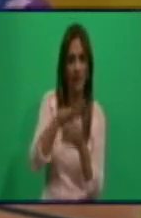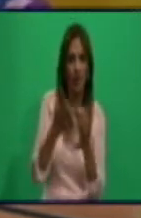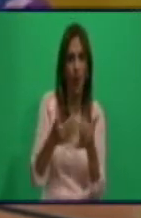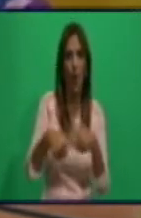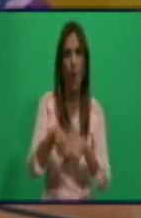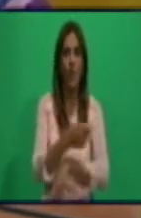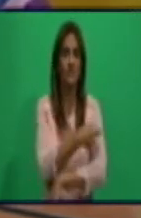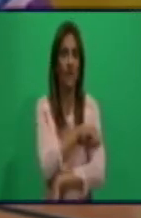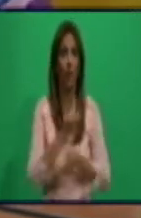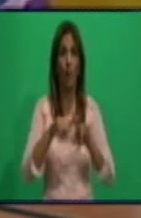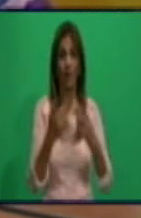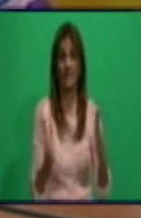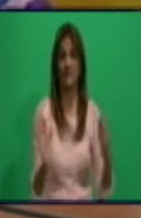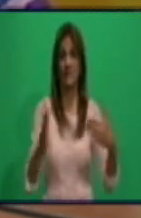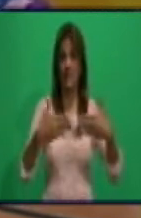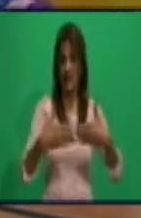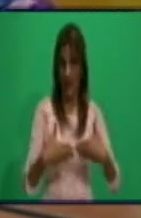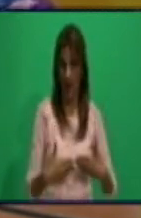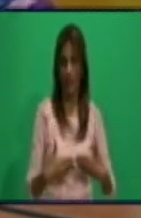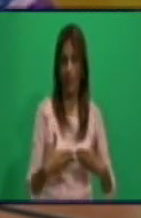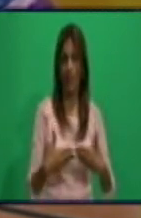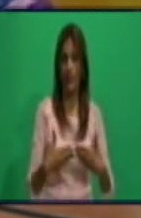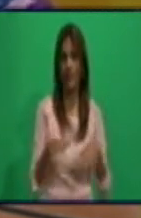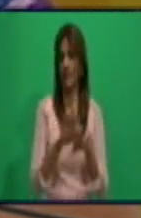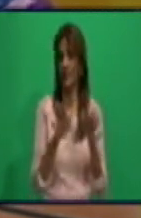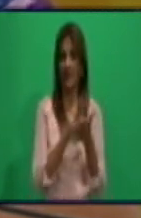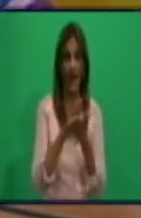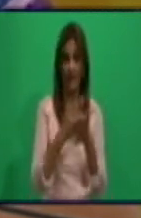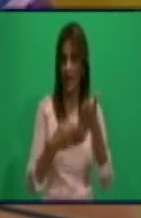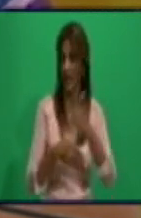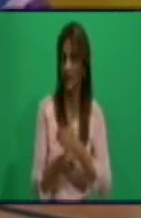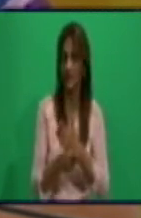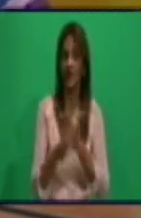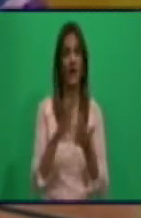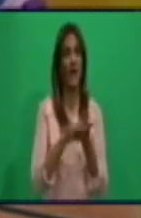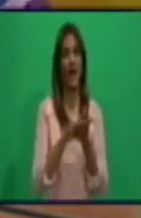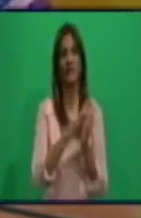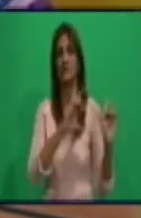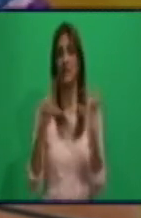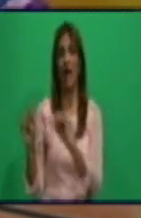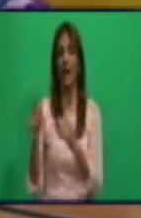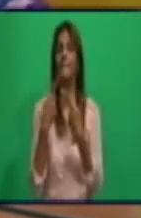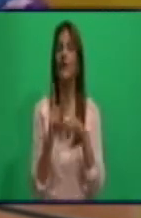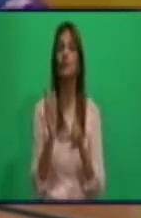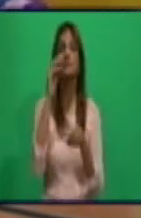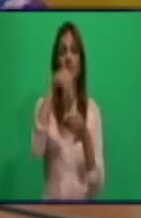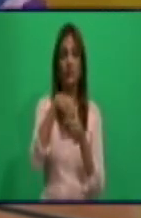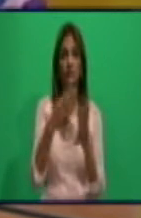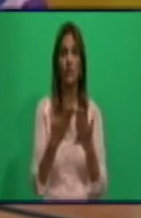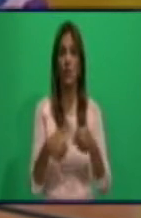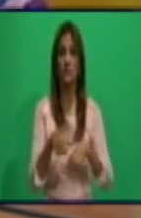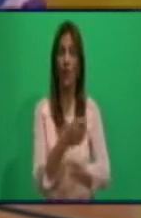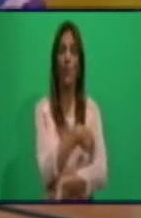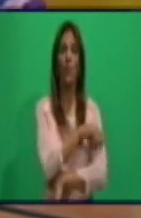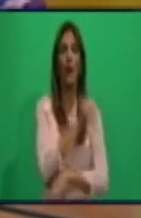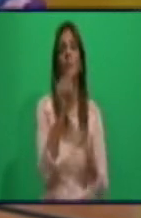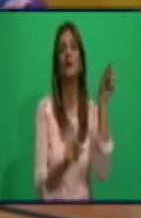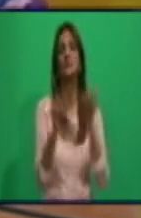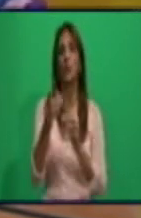entra nadie sale pero si dentro de ese perímetro la vida continúa cual si nada no aportaríamos mucho pero